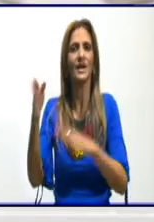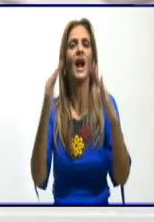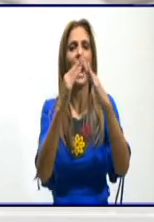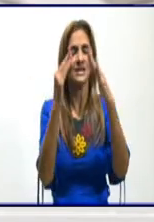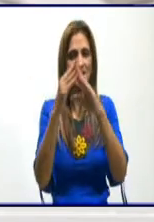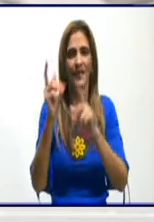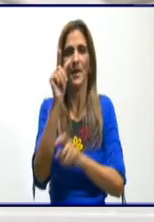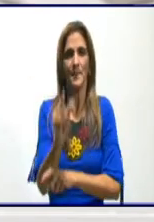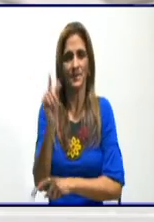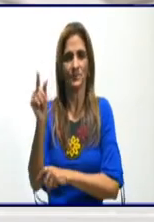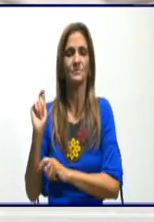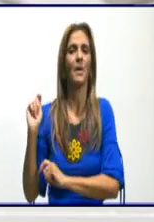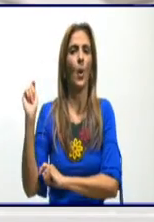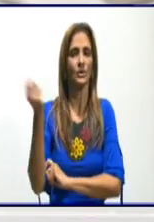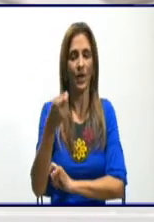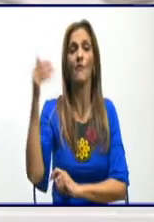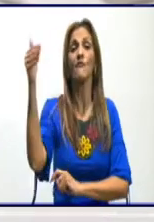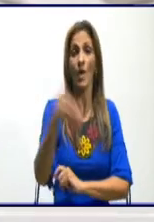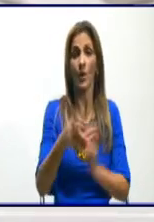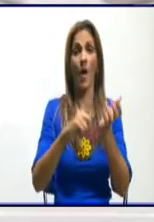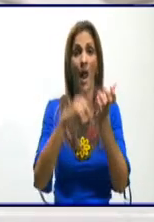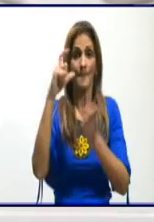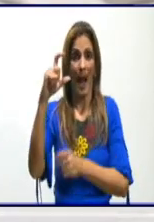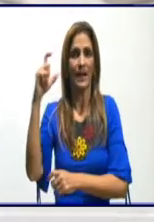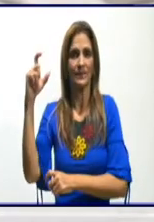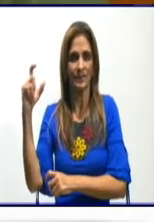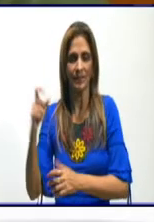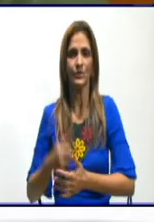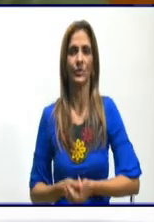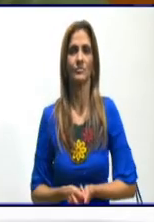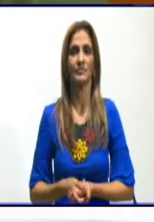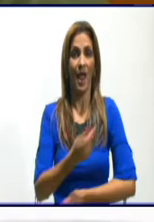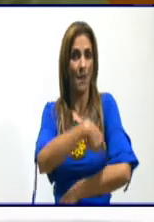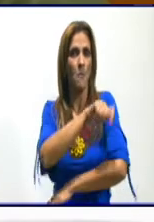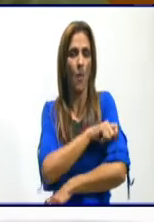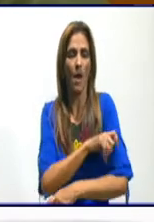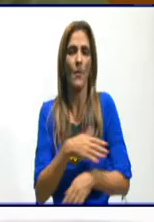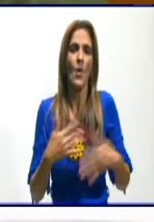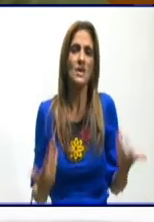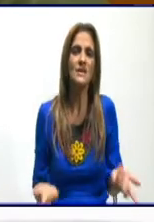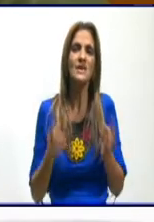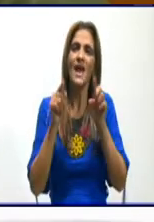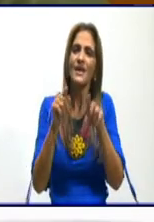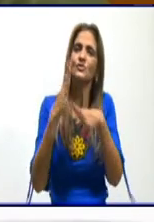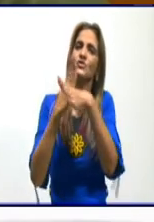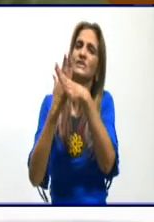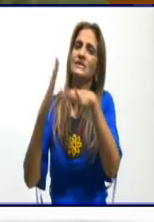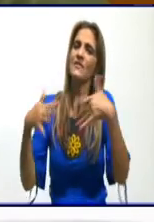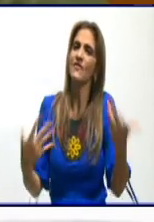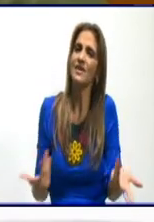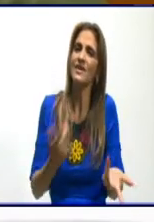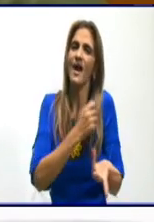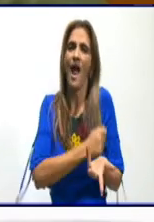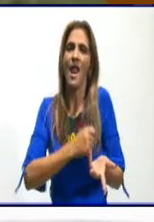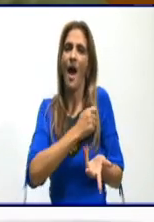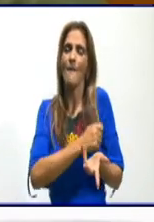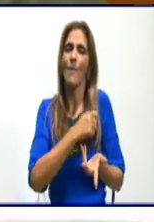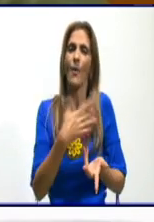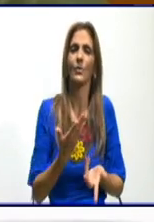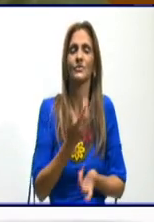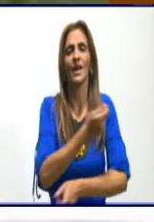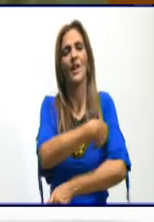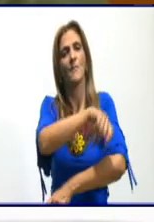hasta la dirección del partido y yo creo que eso es expresión del amor del pueblo al pasatiempo nacional